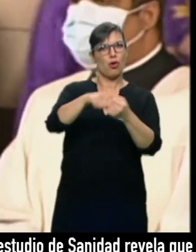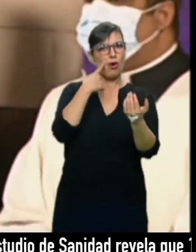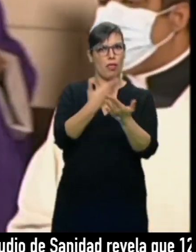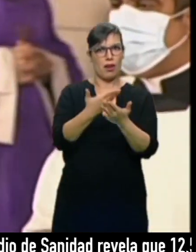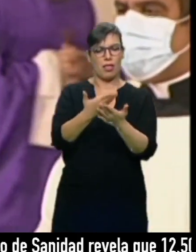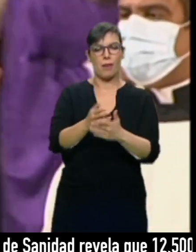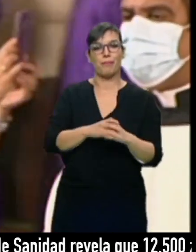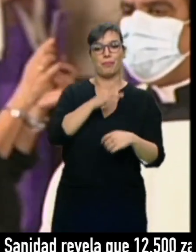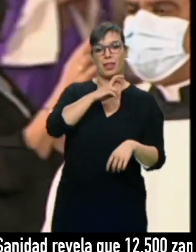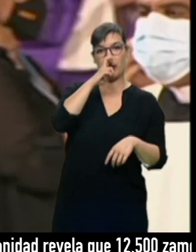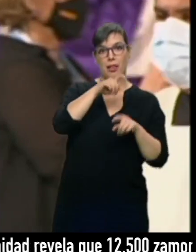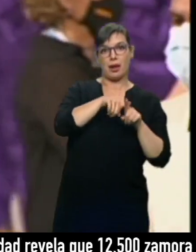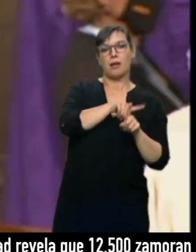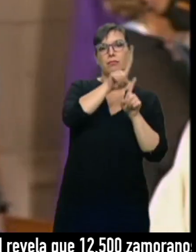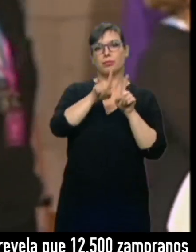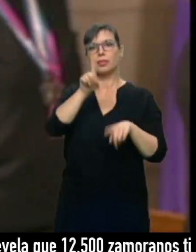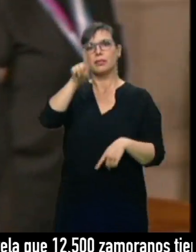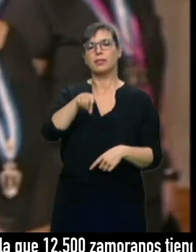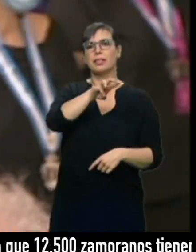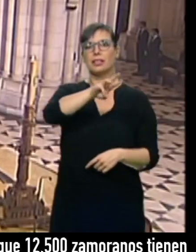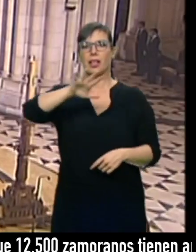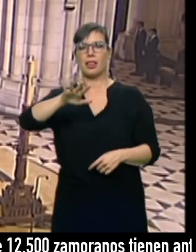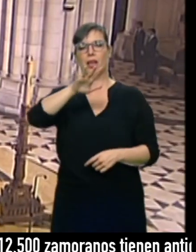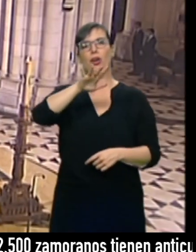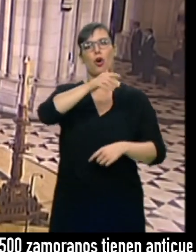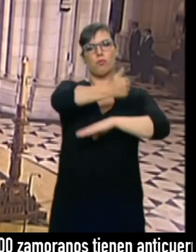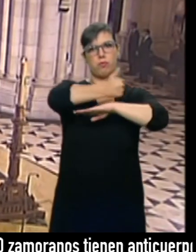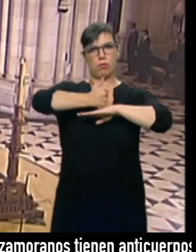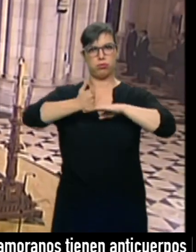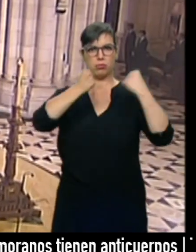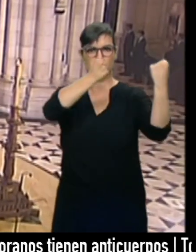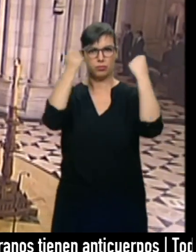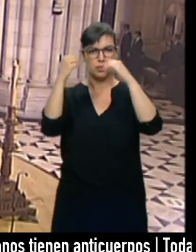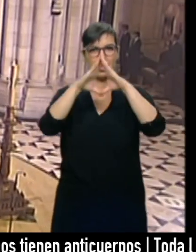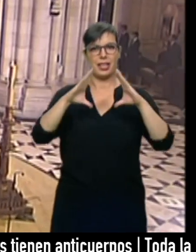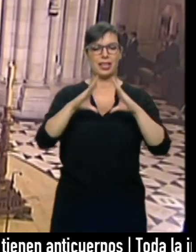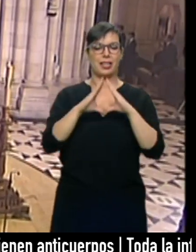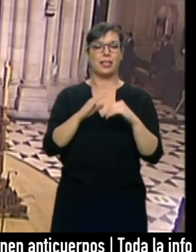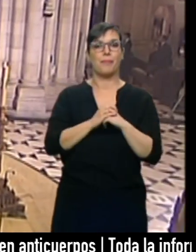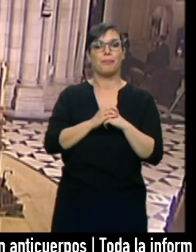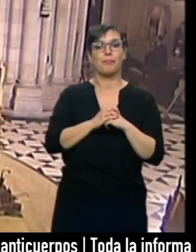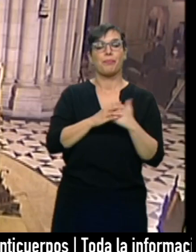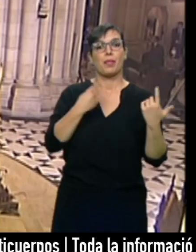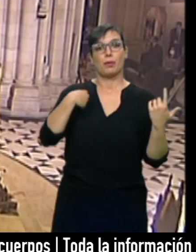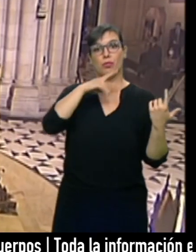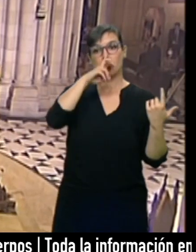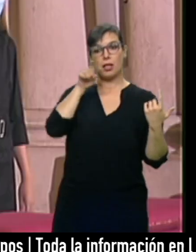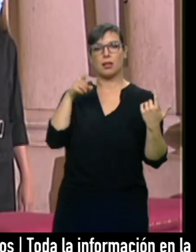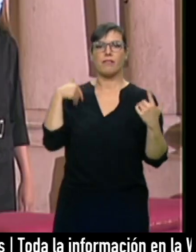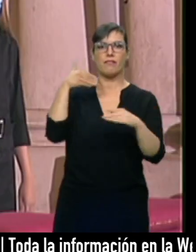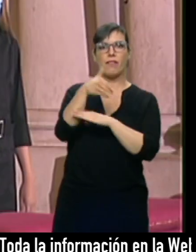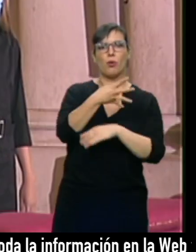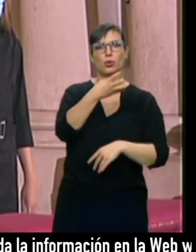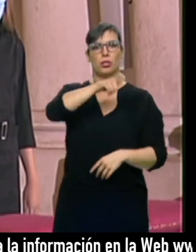al cardenal Osoro concelebraban el acto otros 35 altos cargos de la Iglesia. En la Catedral de la Almudena se han reunido